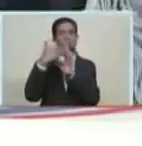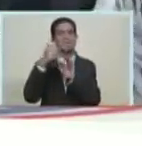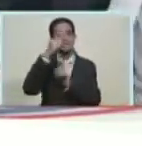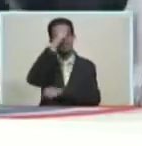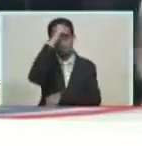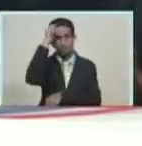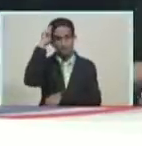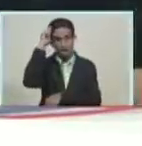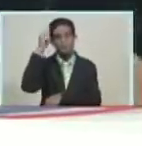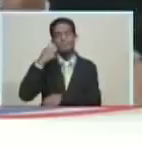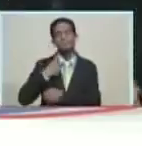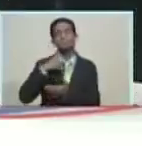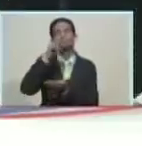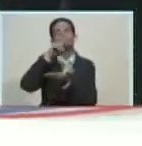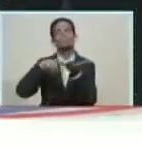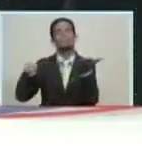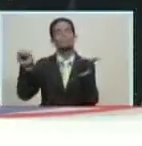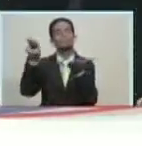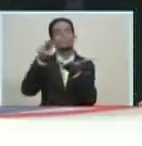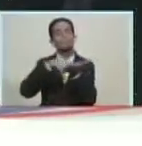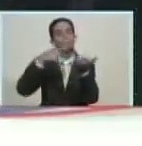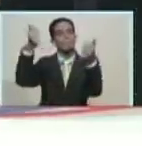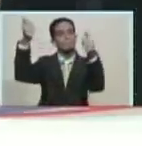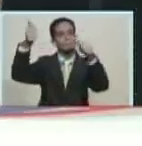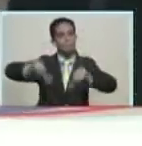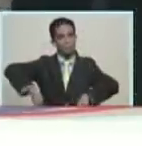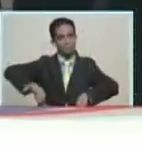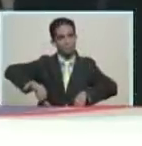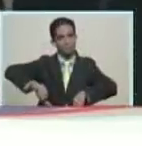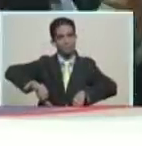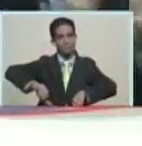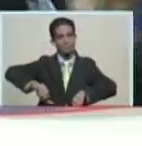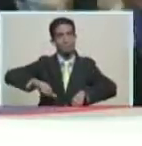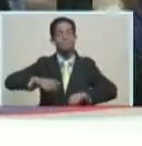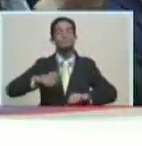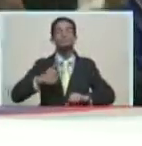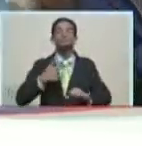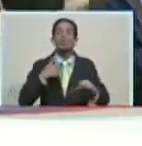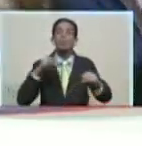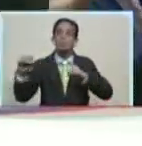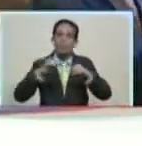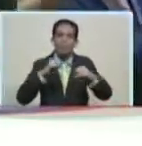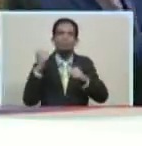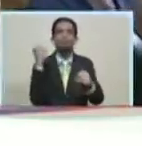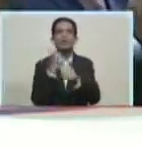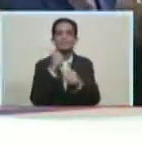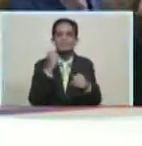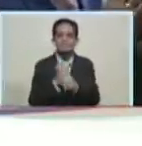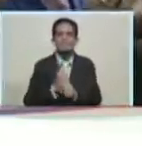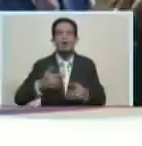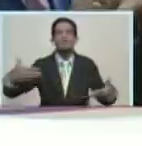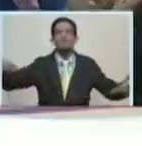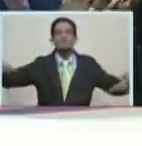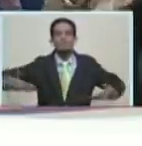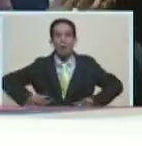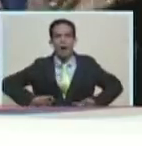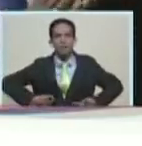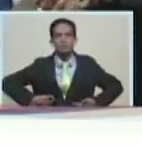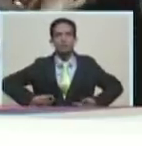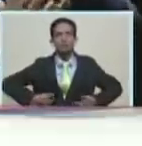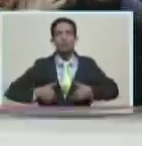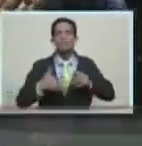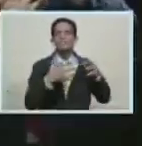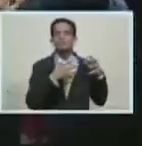serán anuladas y derrotadas, más temprano que tarde, con el trabajo, con nuestro sacrificio y con nuestra